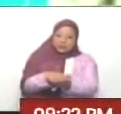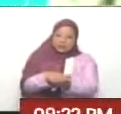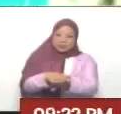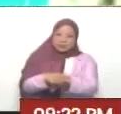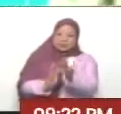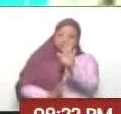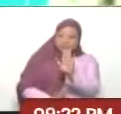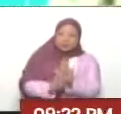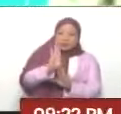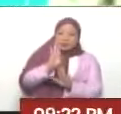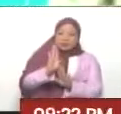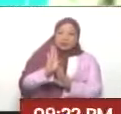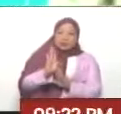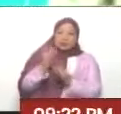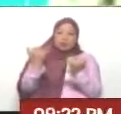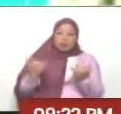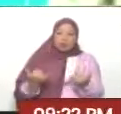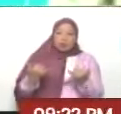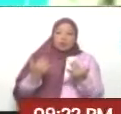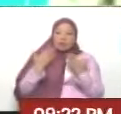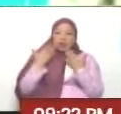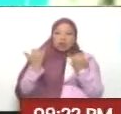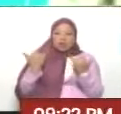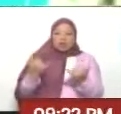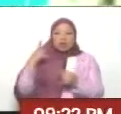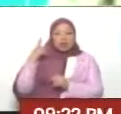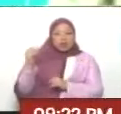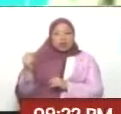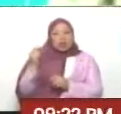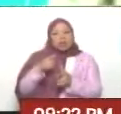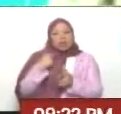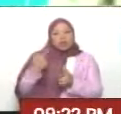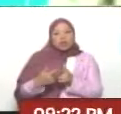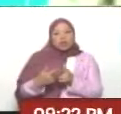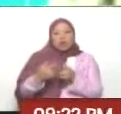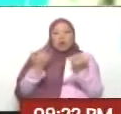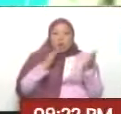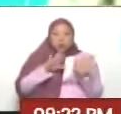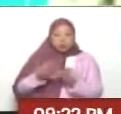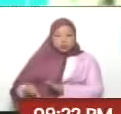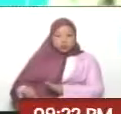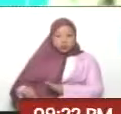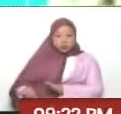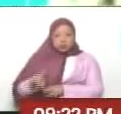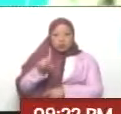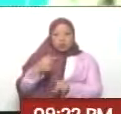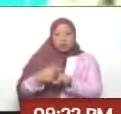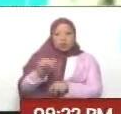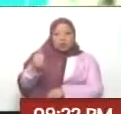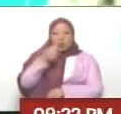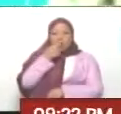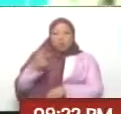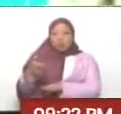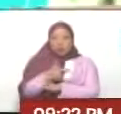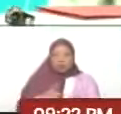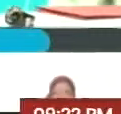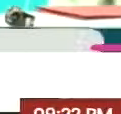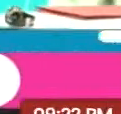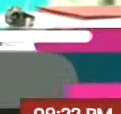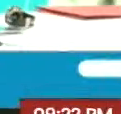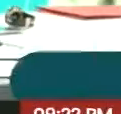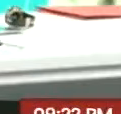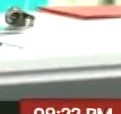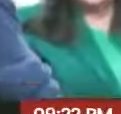está creciendo y no la para nadie. Y ahora nos vamos entonces para el segmento 1x10 del buen gobierno. Adelante.